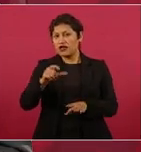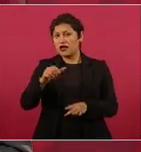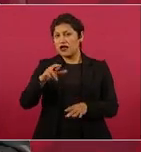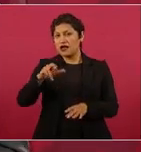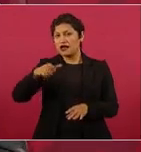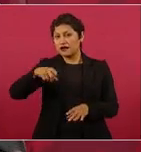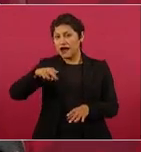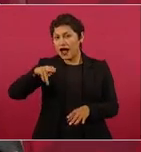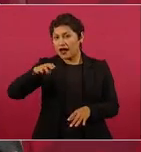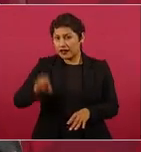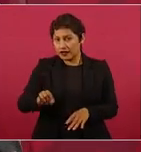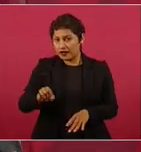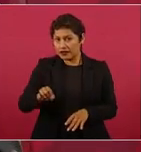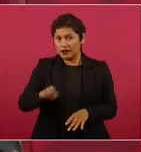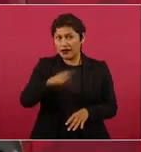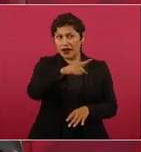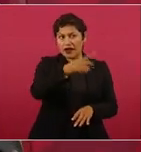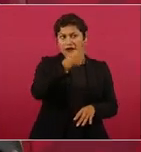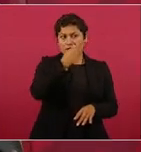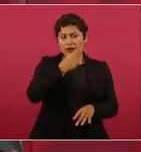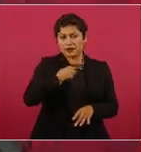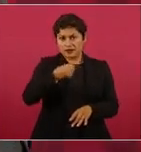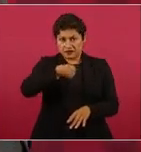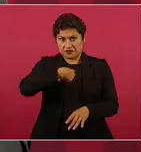comparándome con Hitler